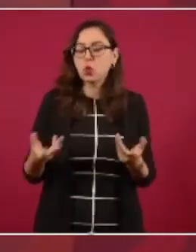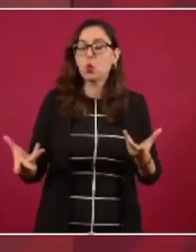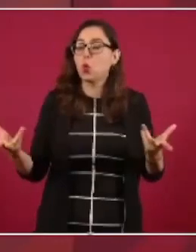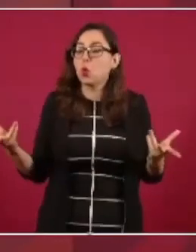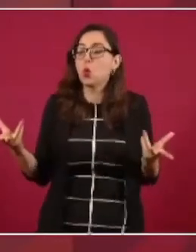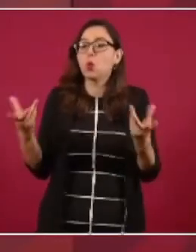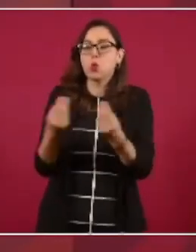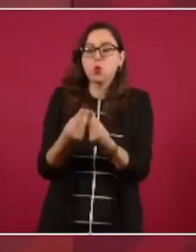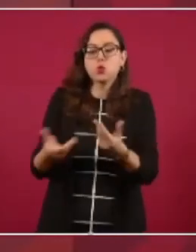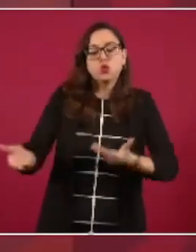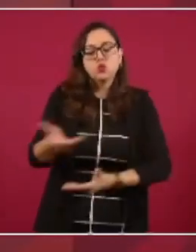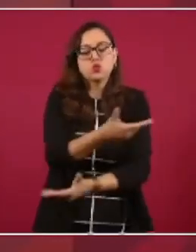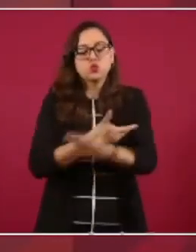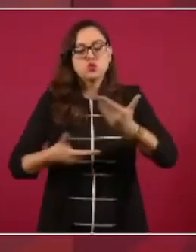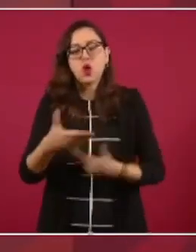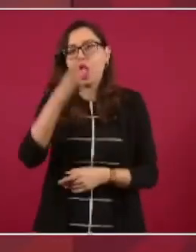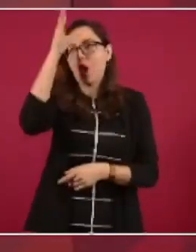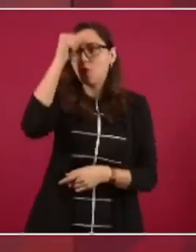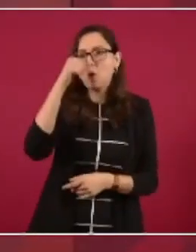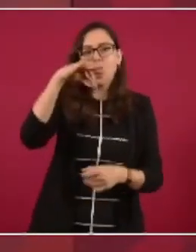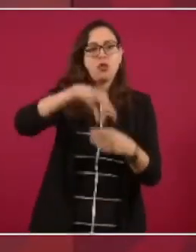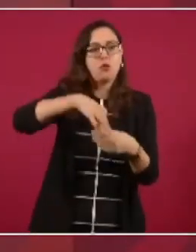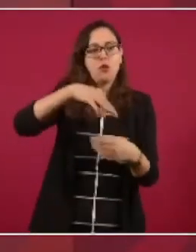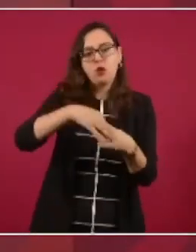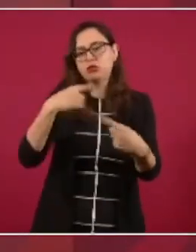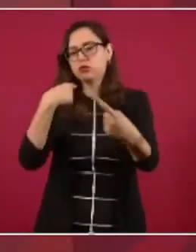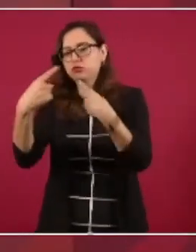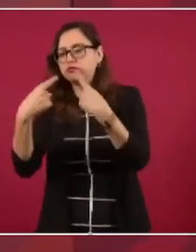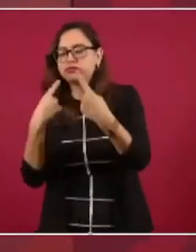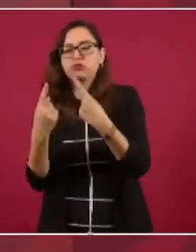como en el caso del FOA PROA, que lo tratamos.